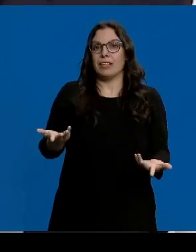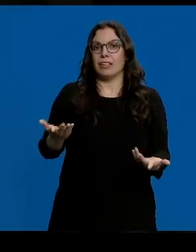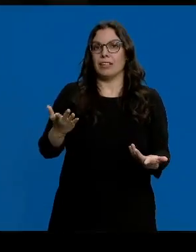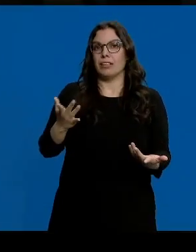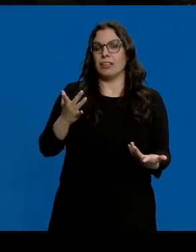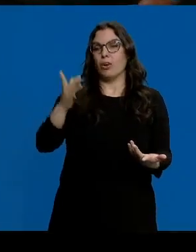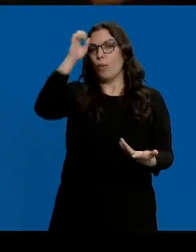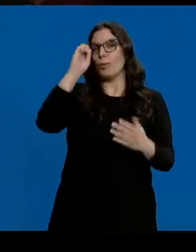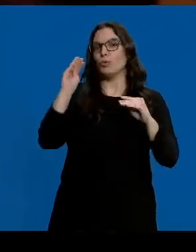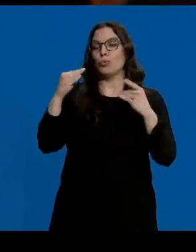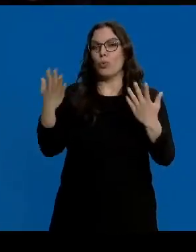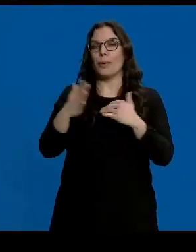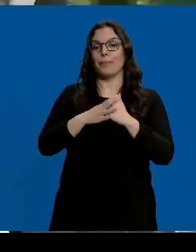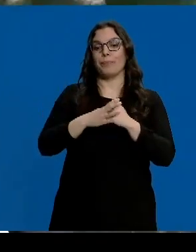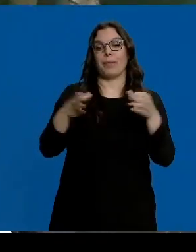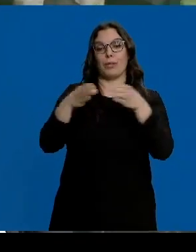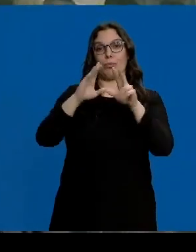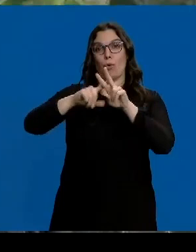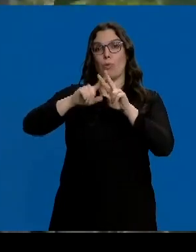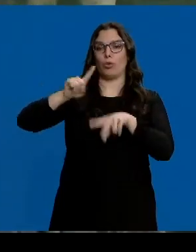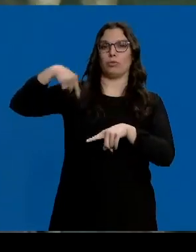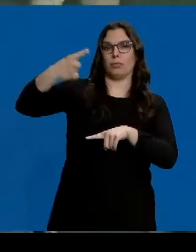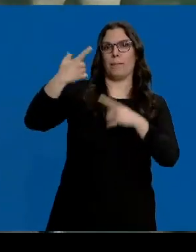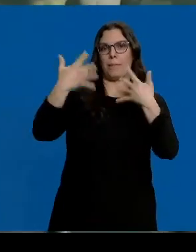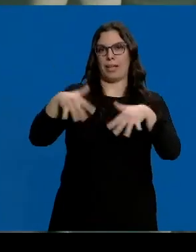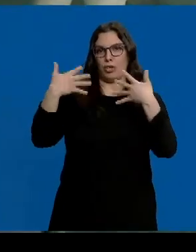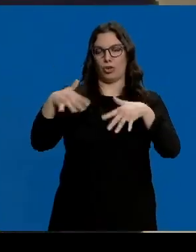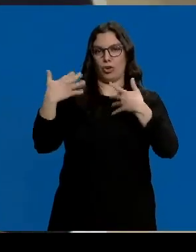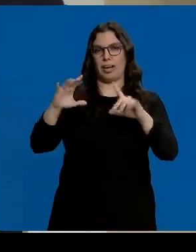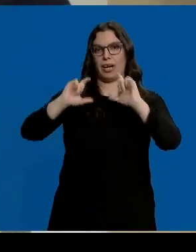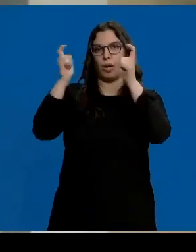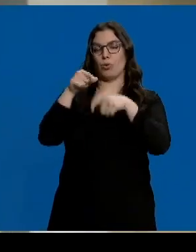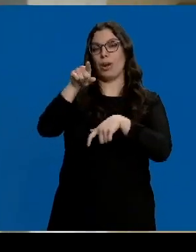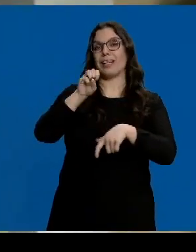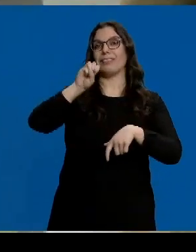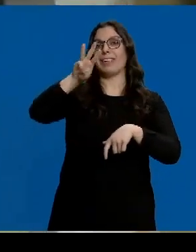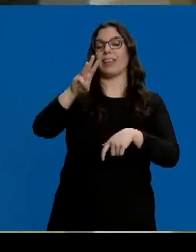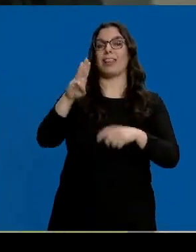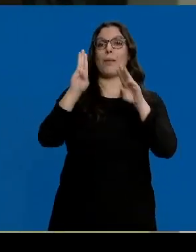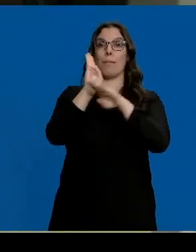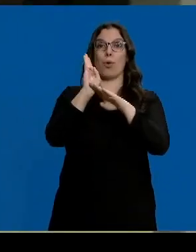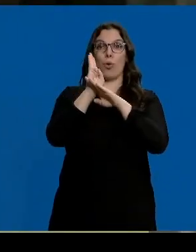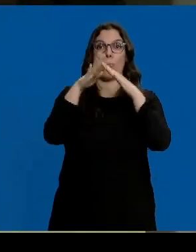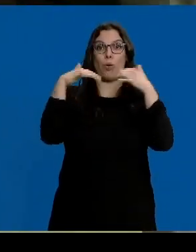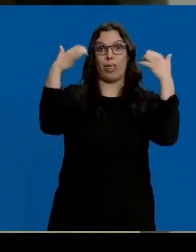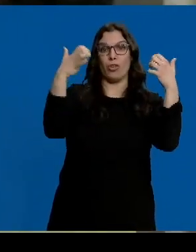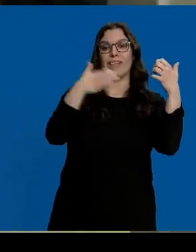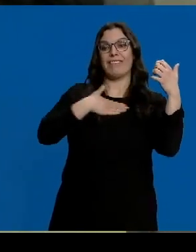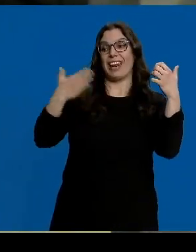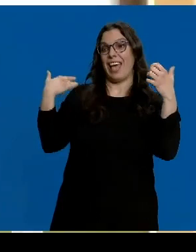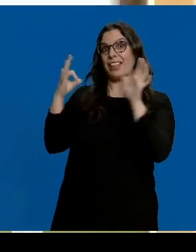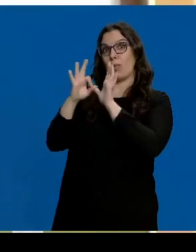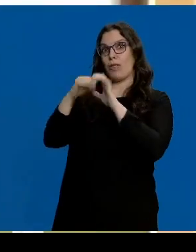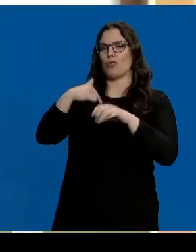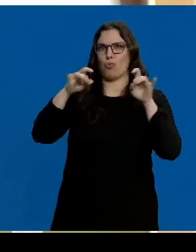posición mantiene. Con la formación de Abascal se reunirá el miércoles. Vox llega con 13 procuradores y pide el mismo trato que tuvo Ciudadanos. Tenemos